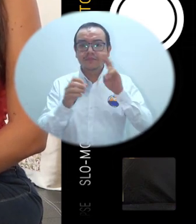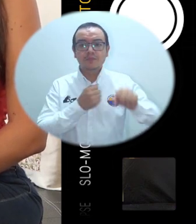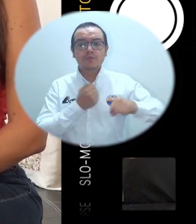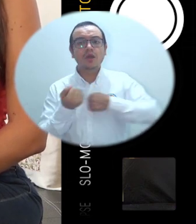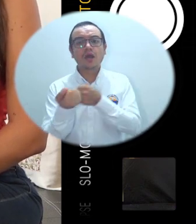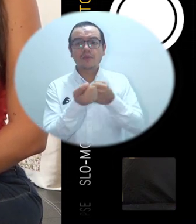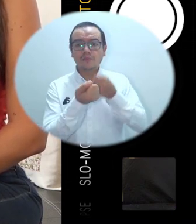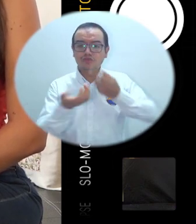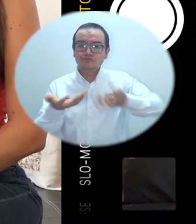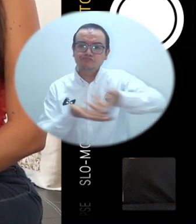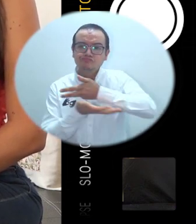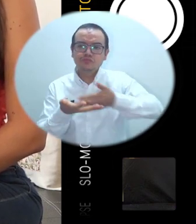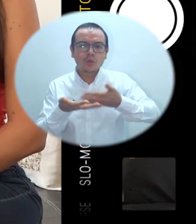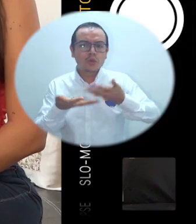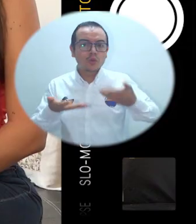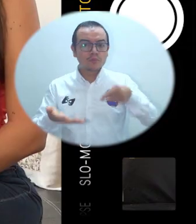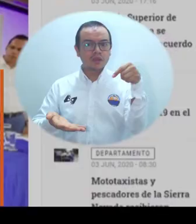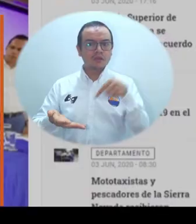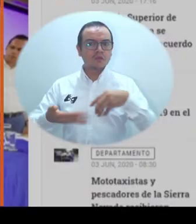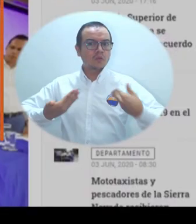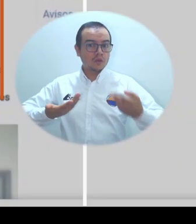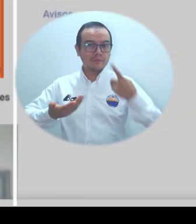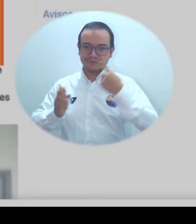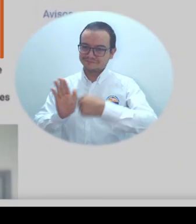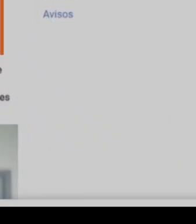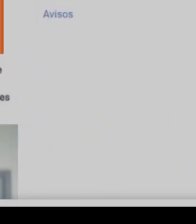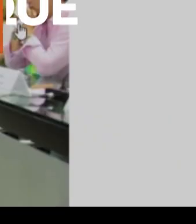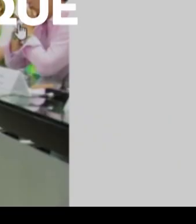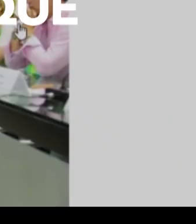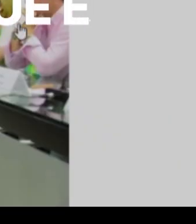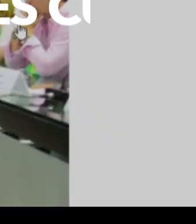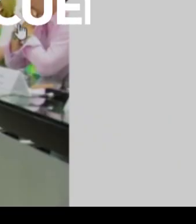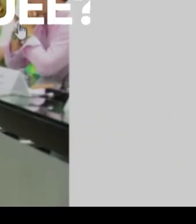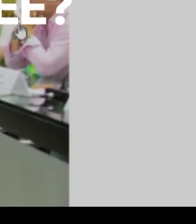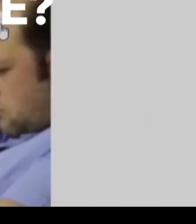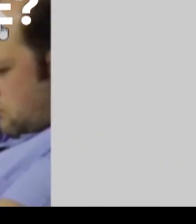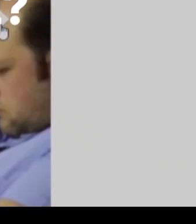se desarrolló este importante encuentro.